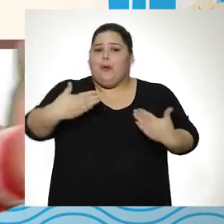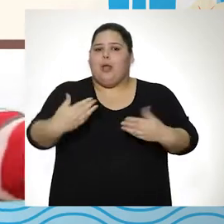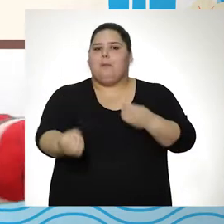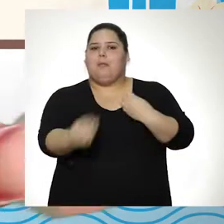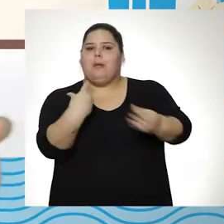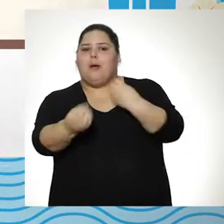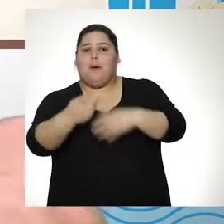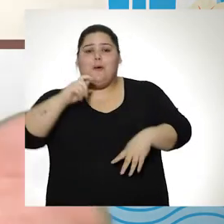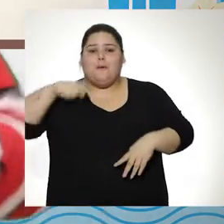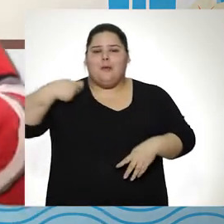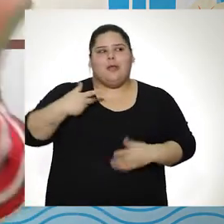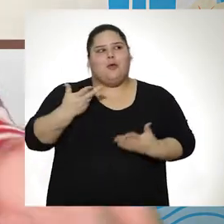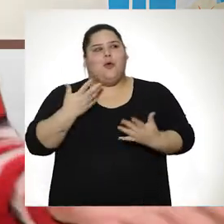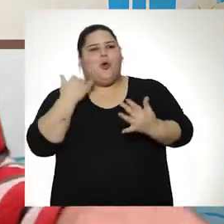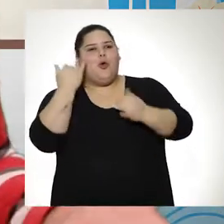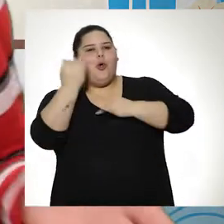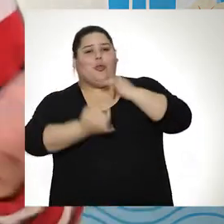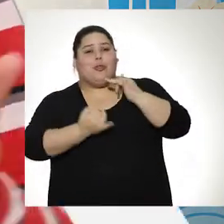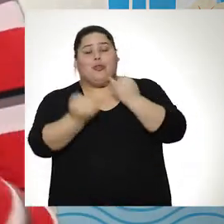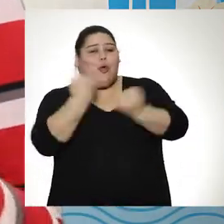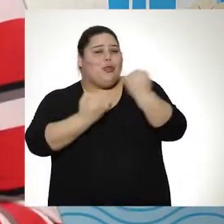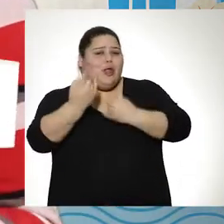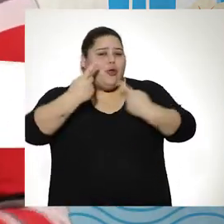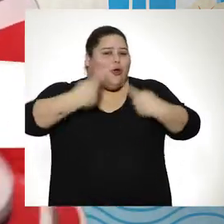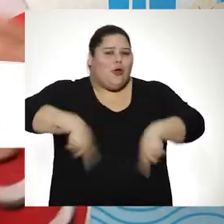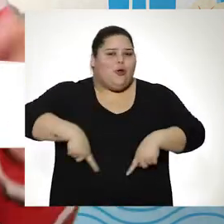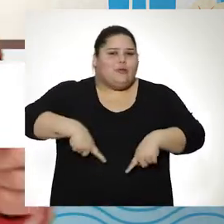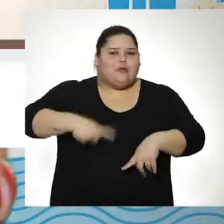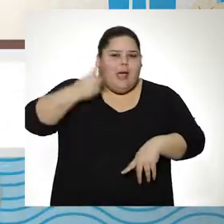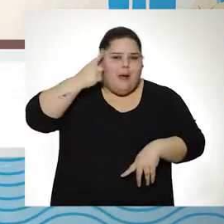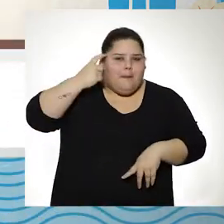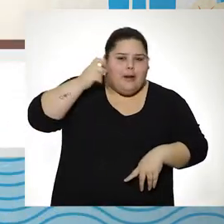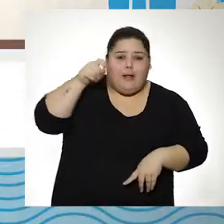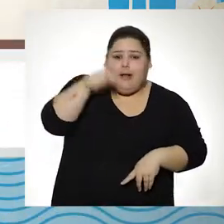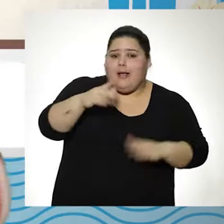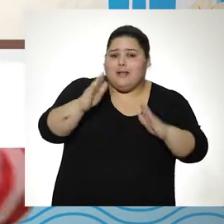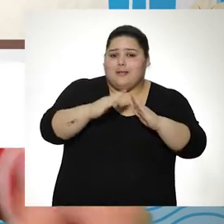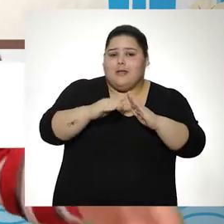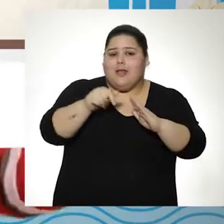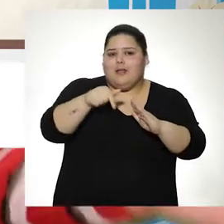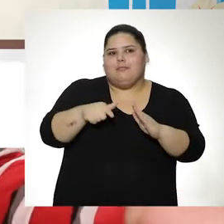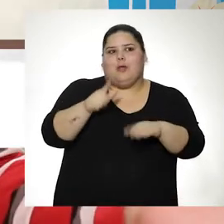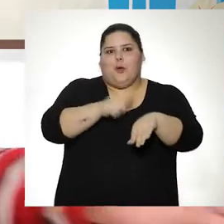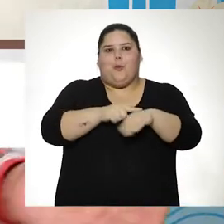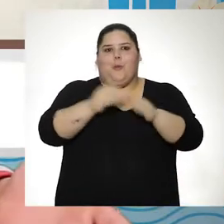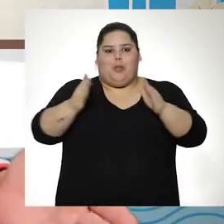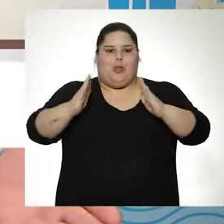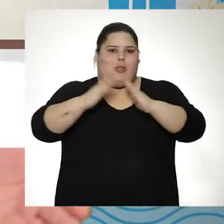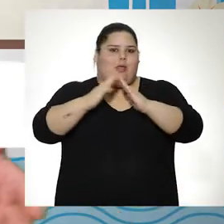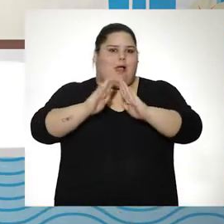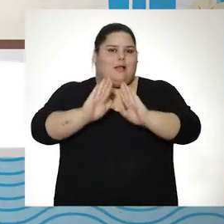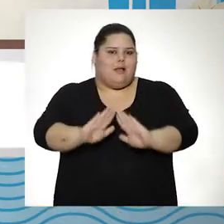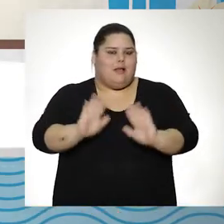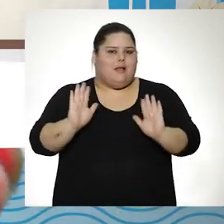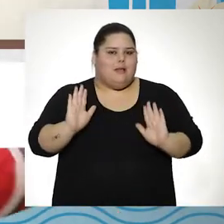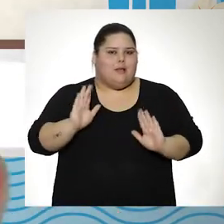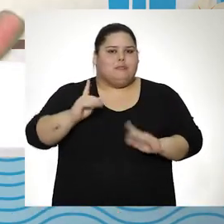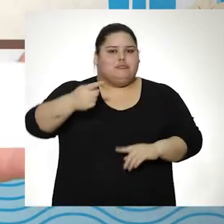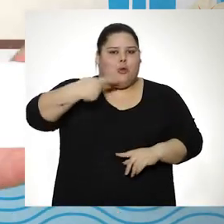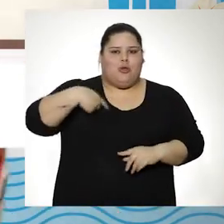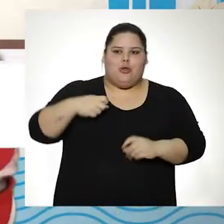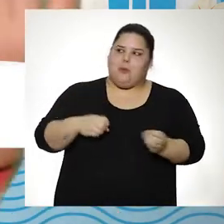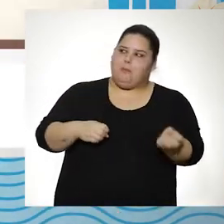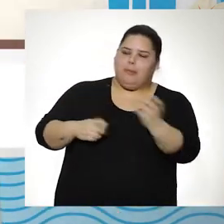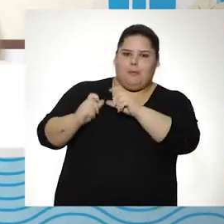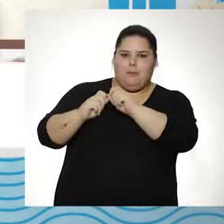videos contándonos, mostrándonos algo que hayan aprendido ahí en su casa en este tiempo. Nosotros lo vamos